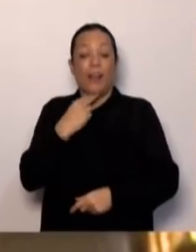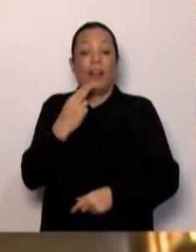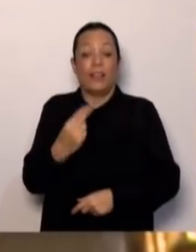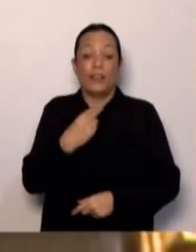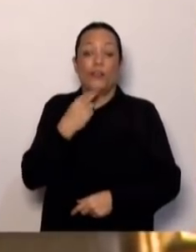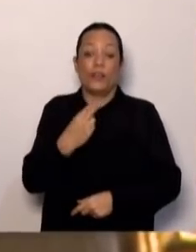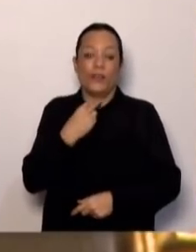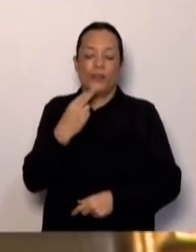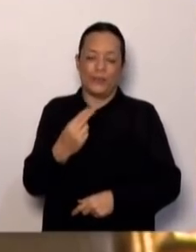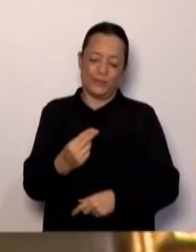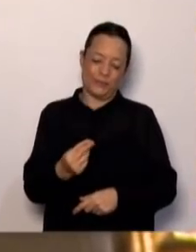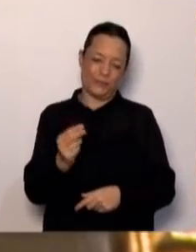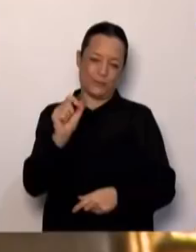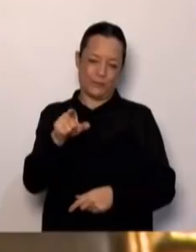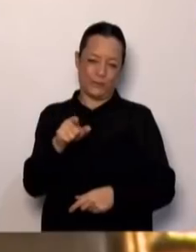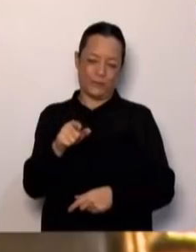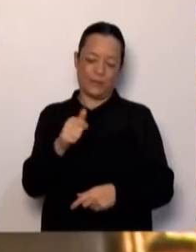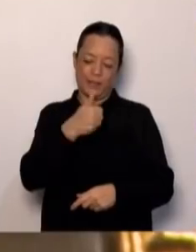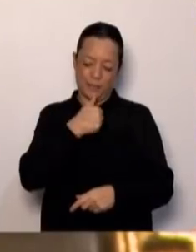e hijas.